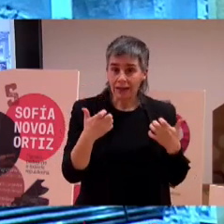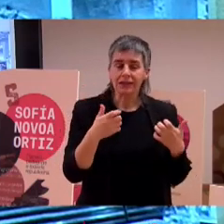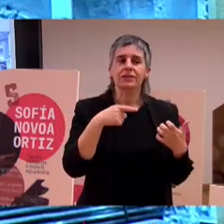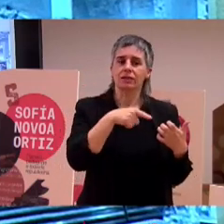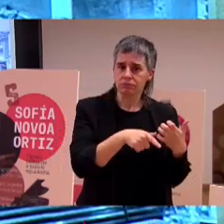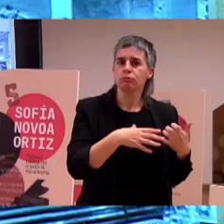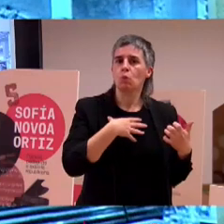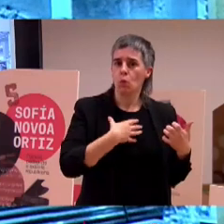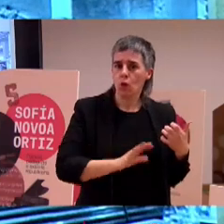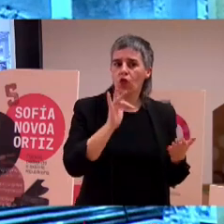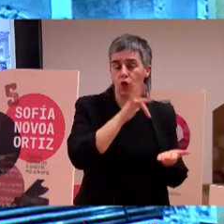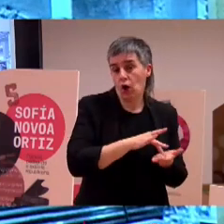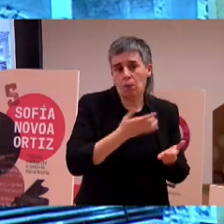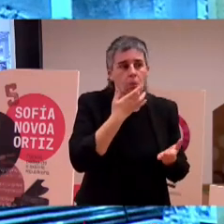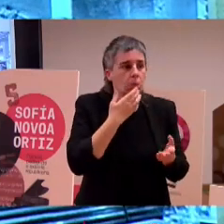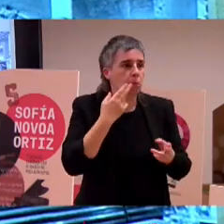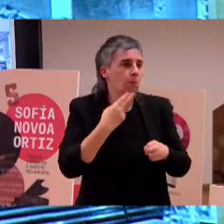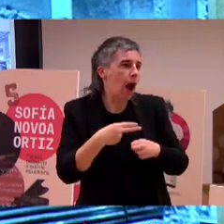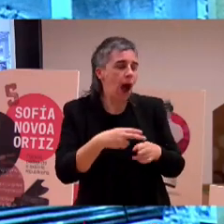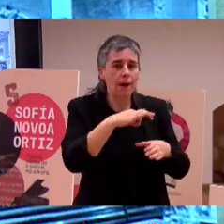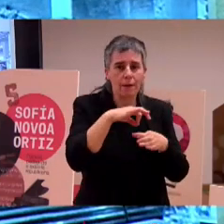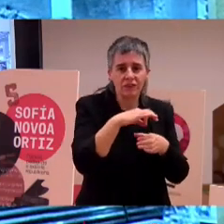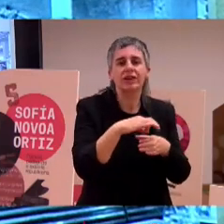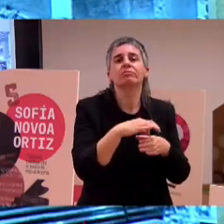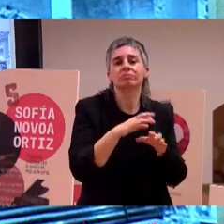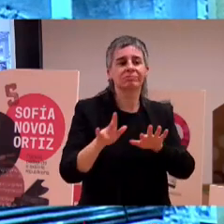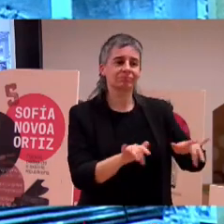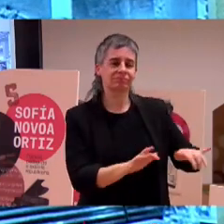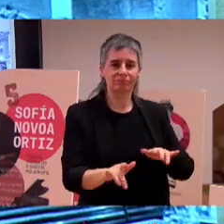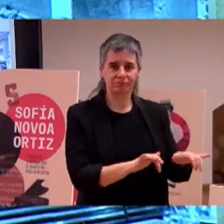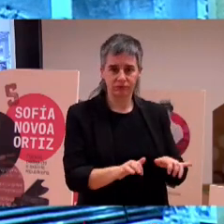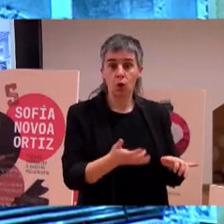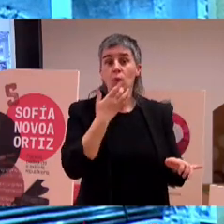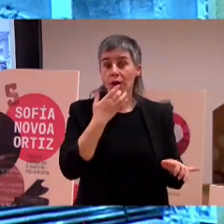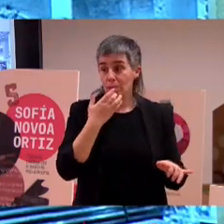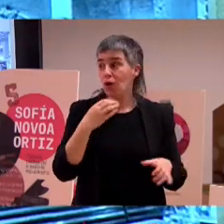ademais, comeza a ser habitual tamén a presencia de público femenino. Aí temos o Café Colón,